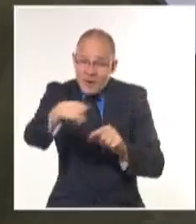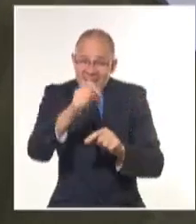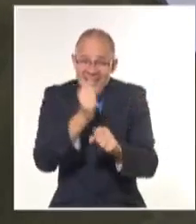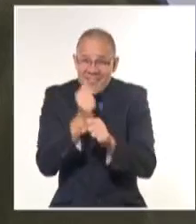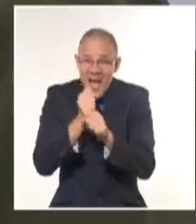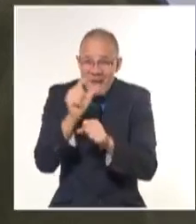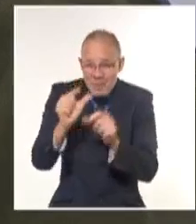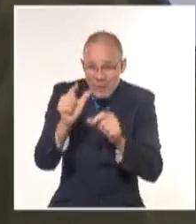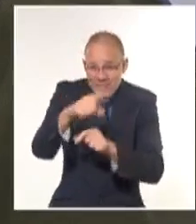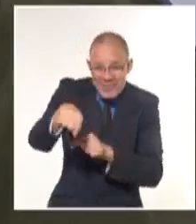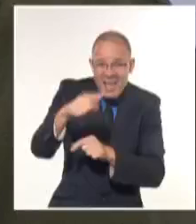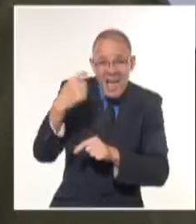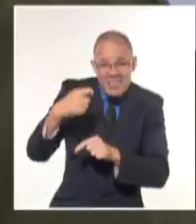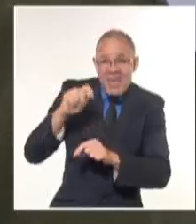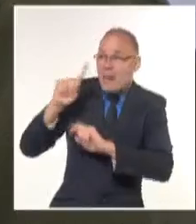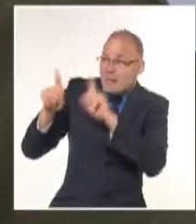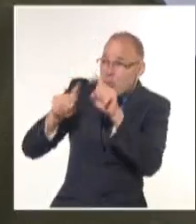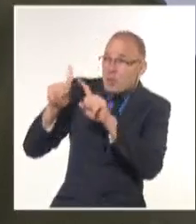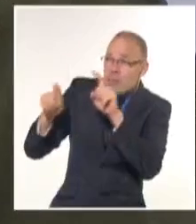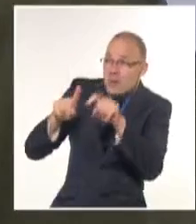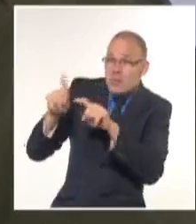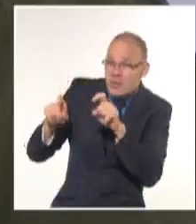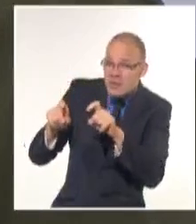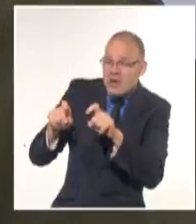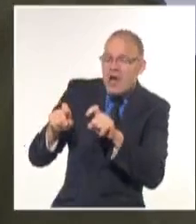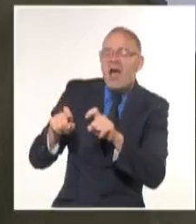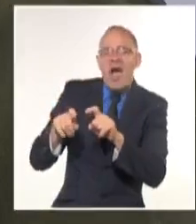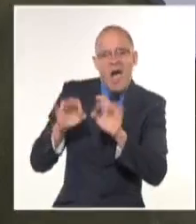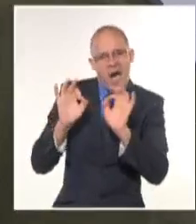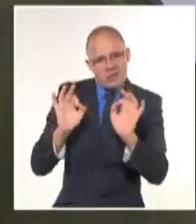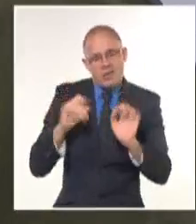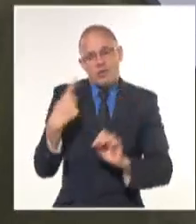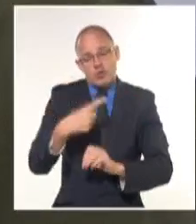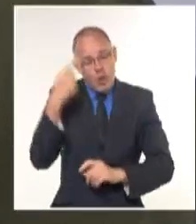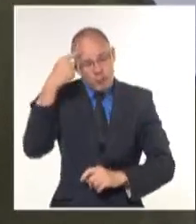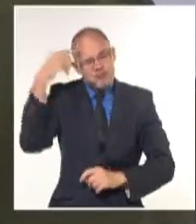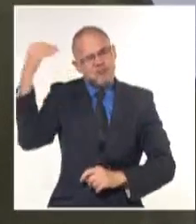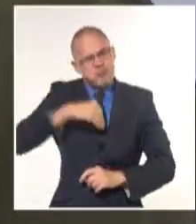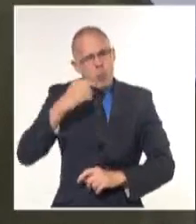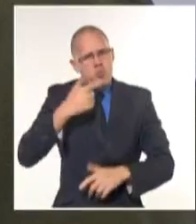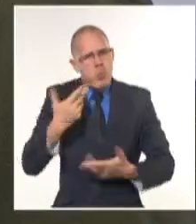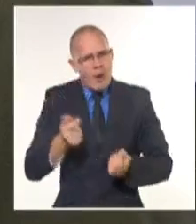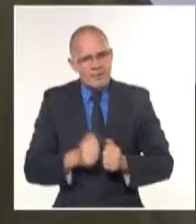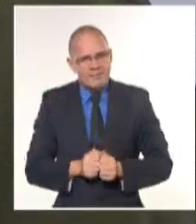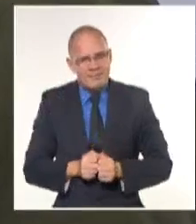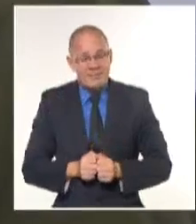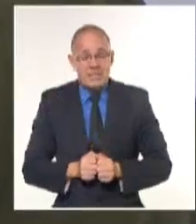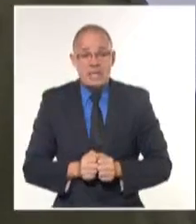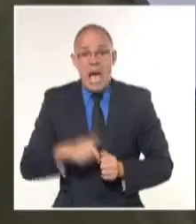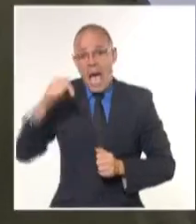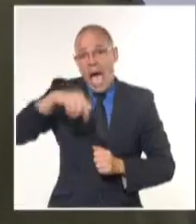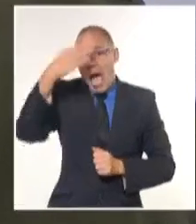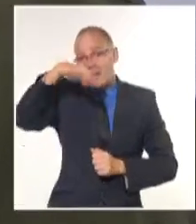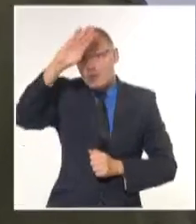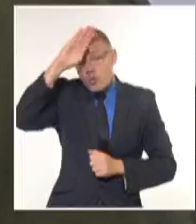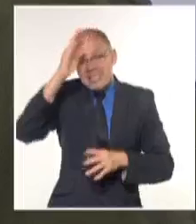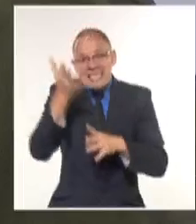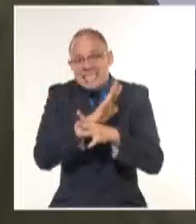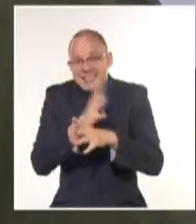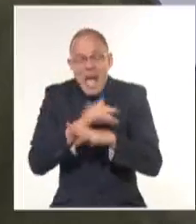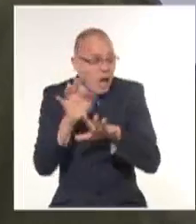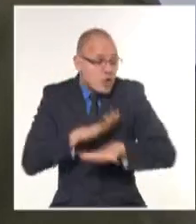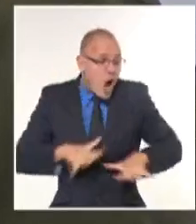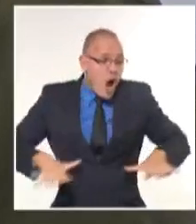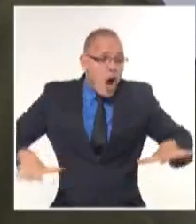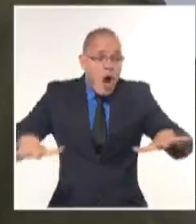tenemos que partir del criterio, tenemos que estar convencidos de ello, de que los medios de producción en Cuba son del pueblo, son sociales, por lo